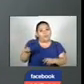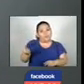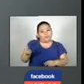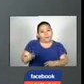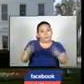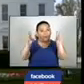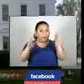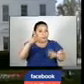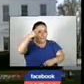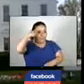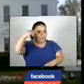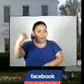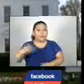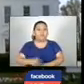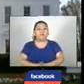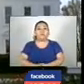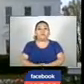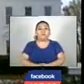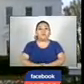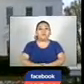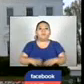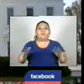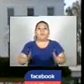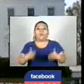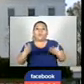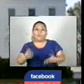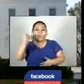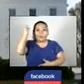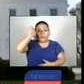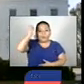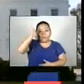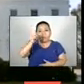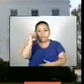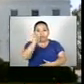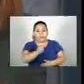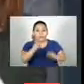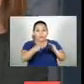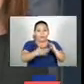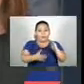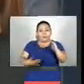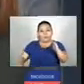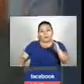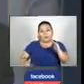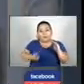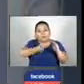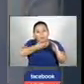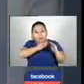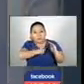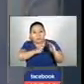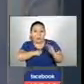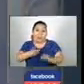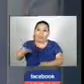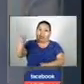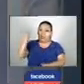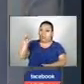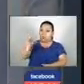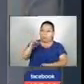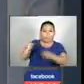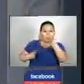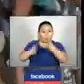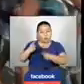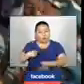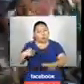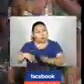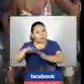económicos y políticos. Las aseveraciones se imponen sobre las declaraciones de la portavoz de la Casa Blanca, quien no respondió el pasado lunes sobre cuál es el